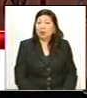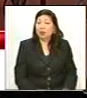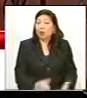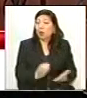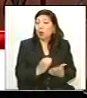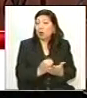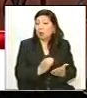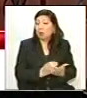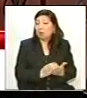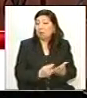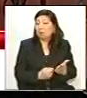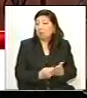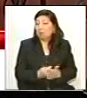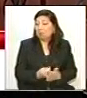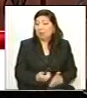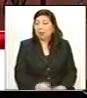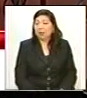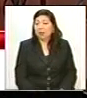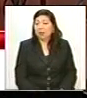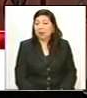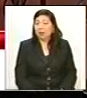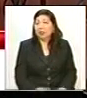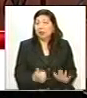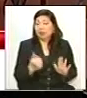contratistas sumando un monto regional de